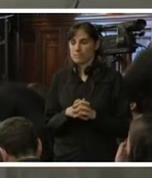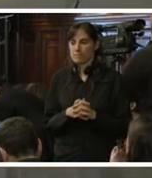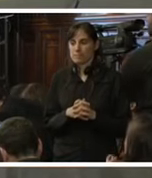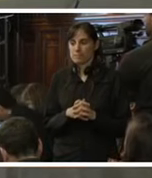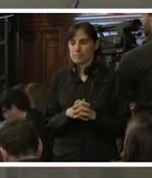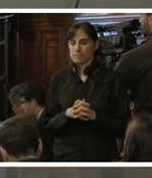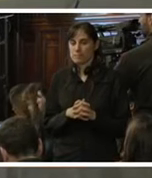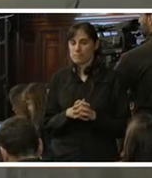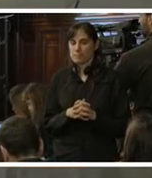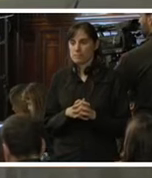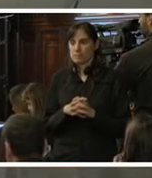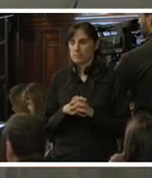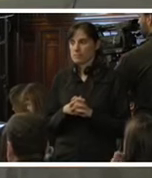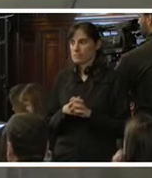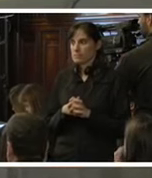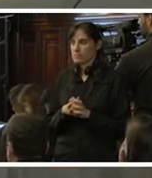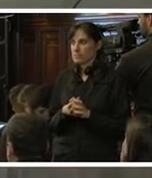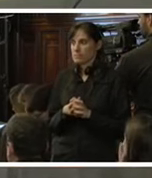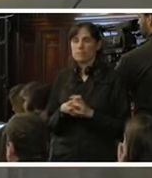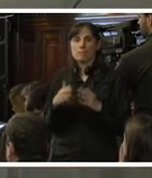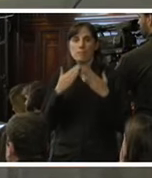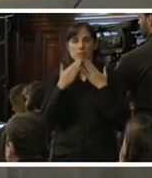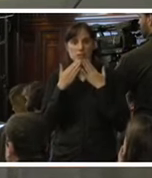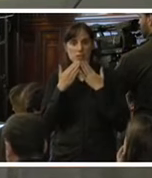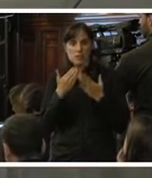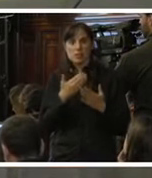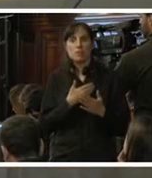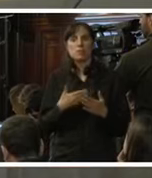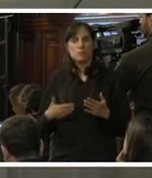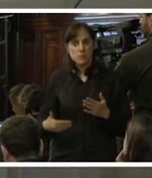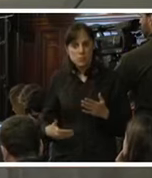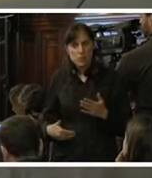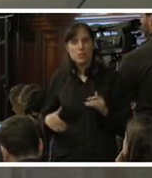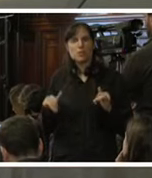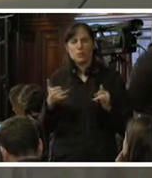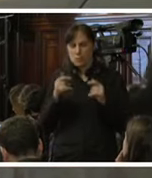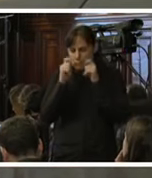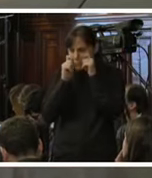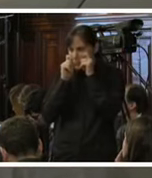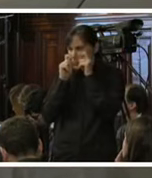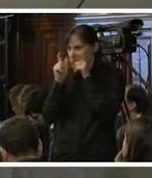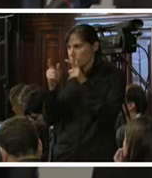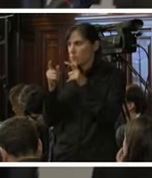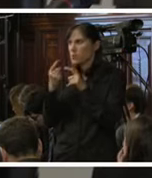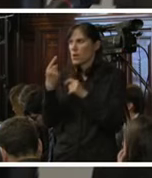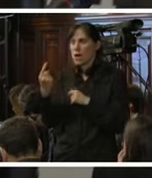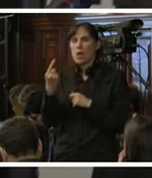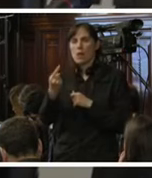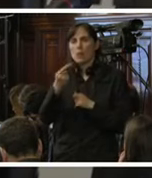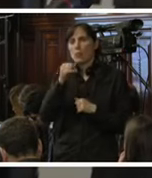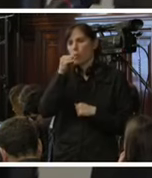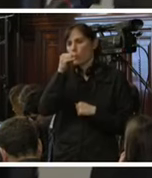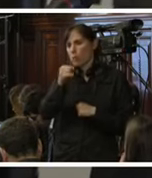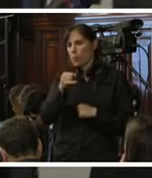State of Paraguay. Thank you. Gracias, Presidenta. Hemos tomado atenta nota de cada uno de los comentarios